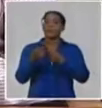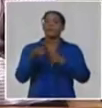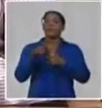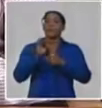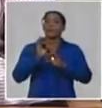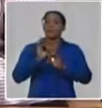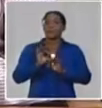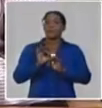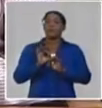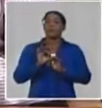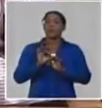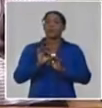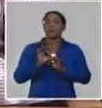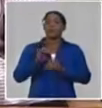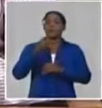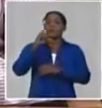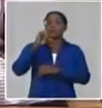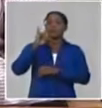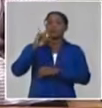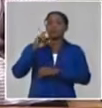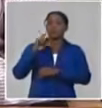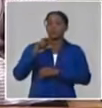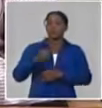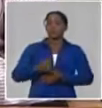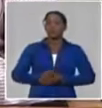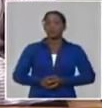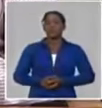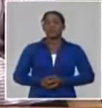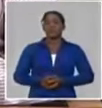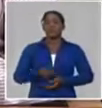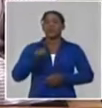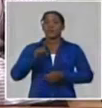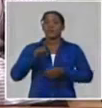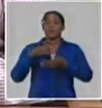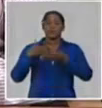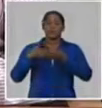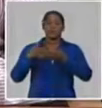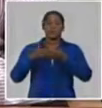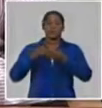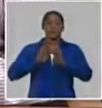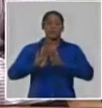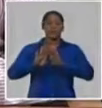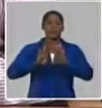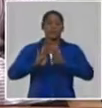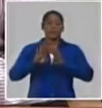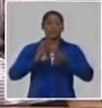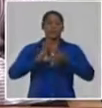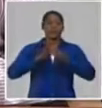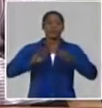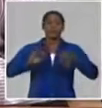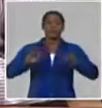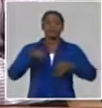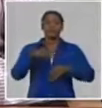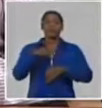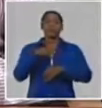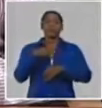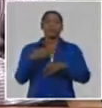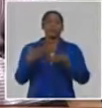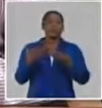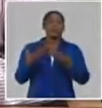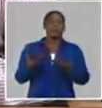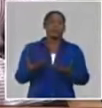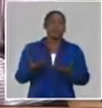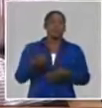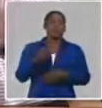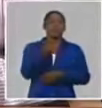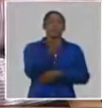MLC, en moneda libremente convertible. Esta red de tiendas la estamos concibiendo con que tenga presencia al menos una